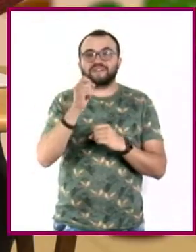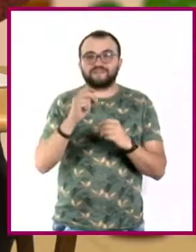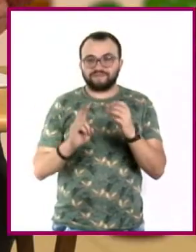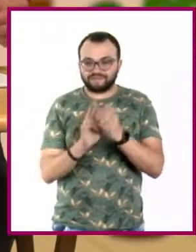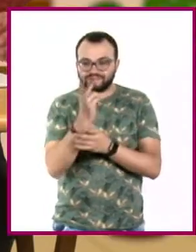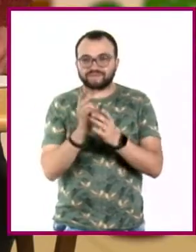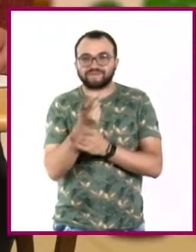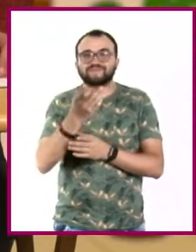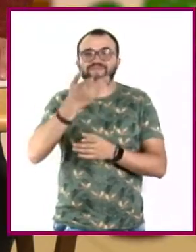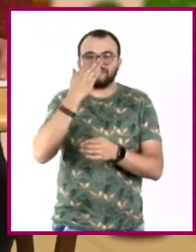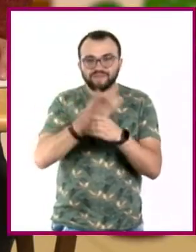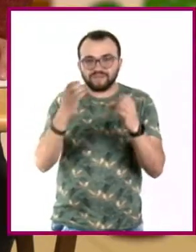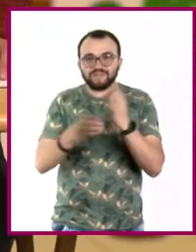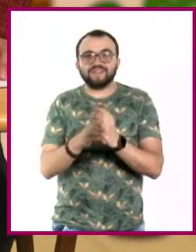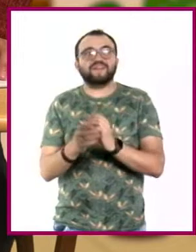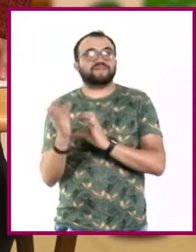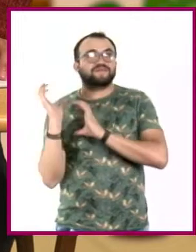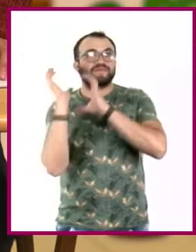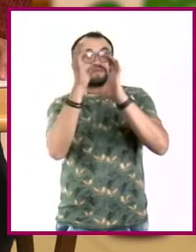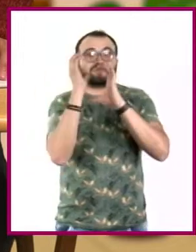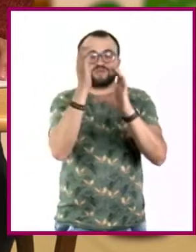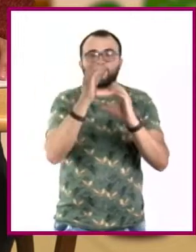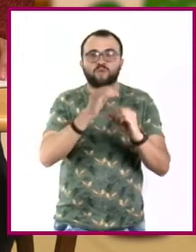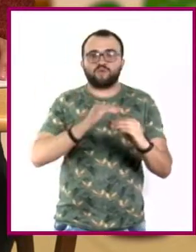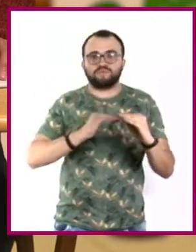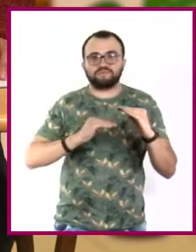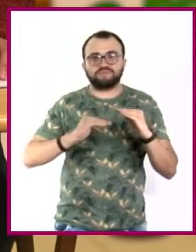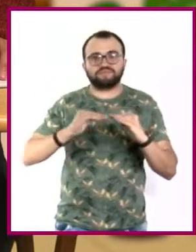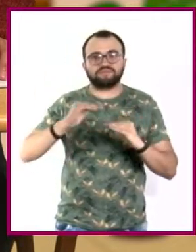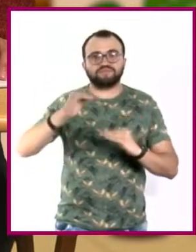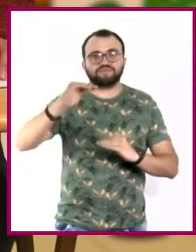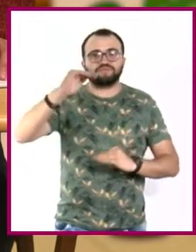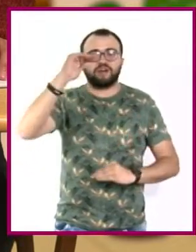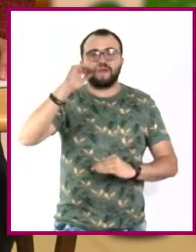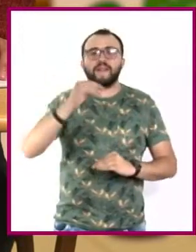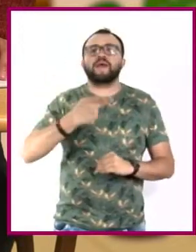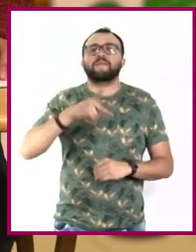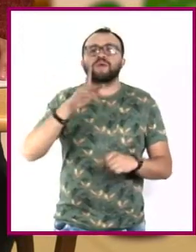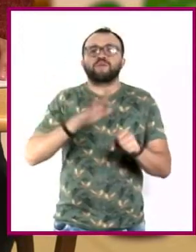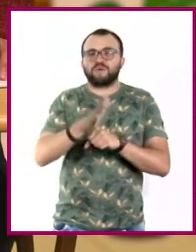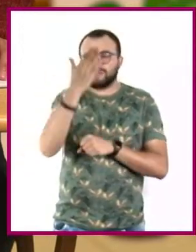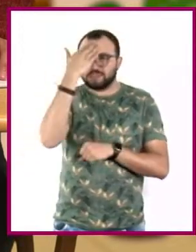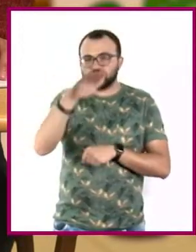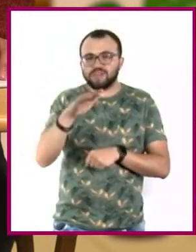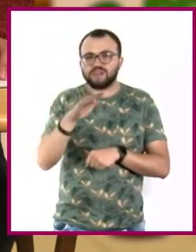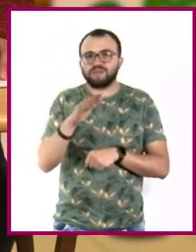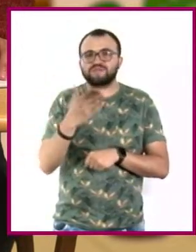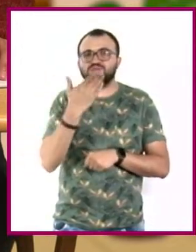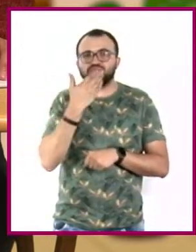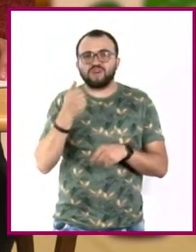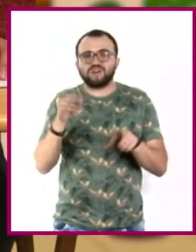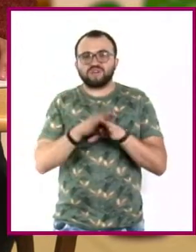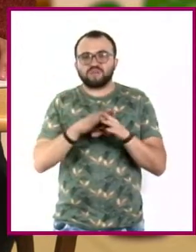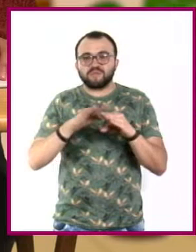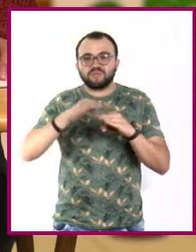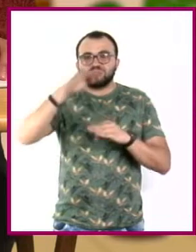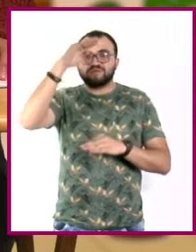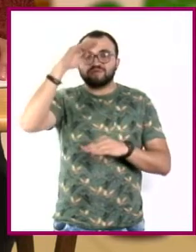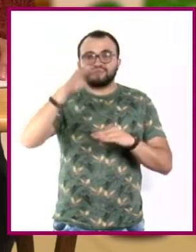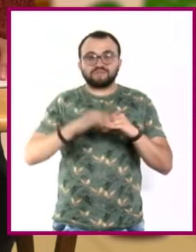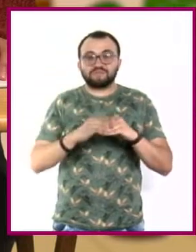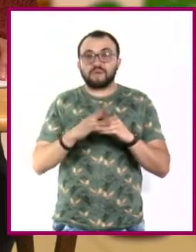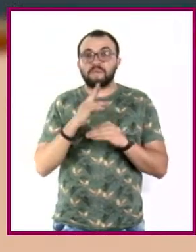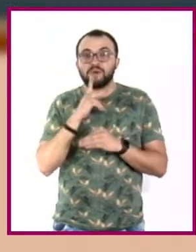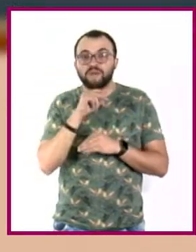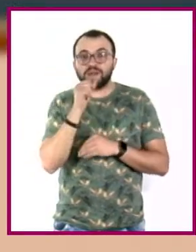maravillosas. Crecían a un ritmo sorprendente. Pero, ¿sabes qué nomás no crecía ni mejoraba? Las condiciones laborales y salariales de